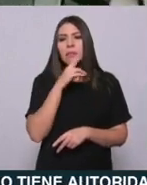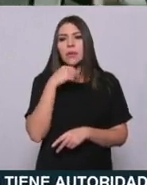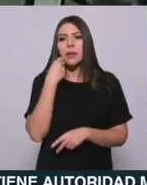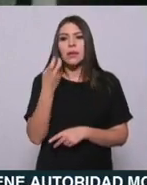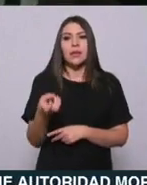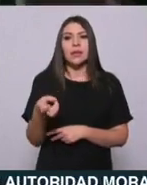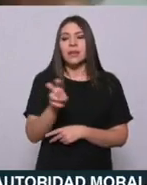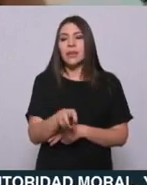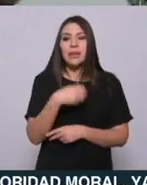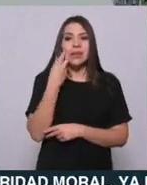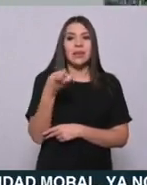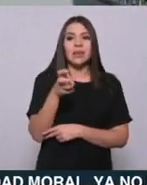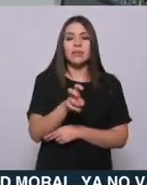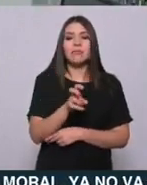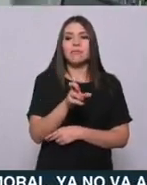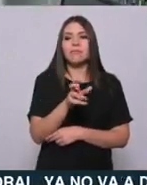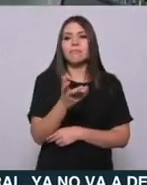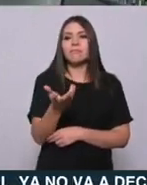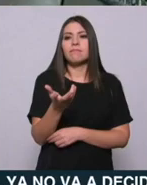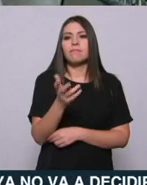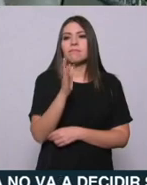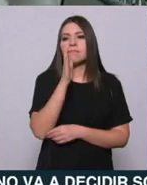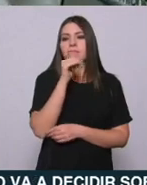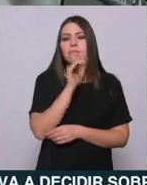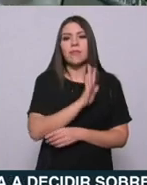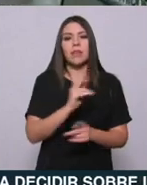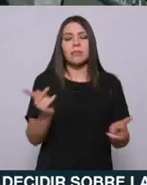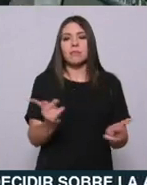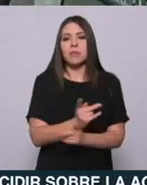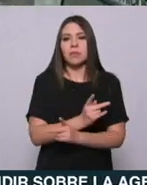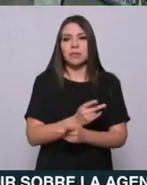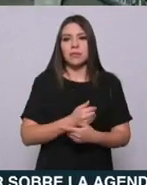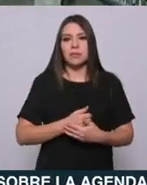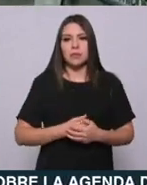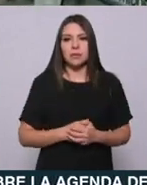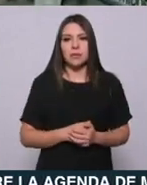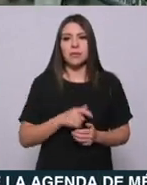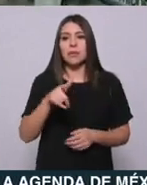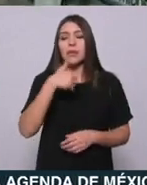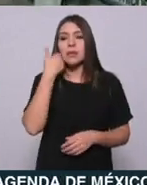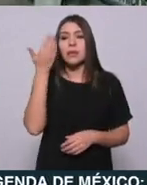del transporte. Sin embargo, es demasiado tarde.